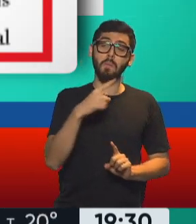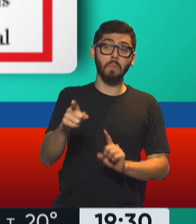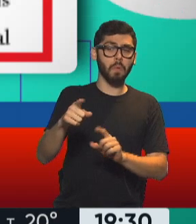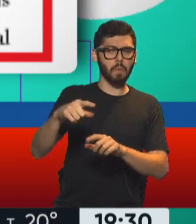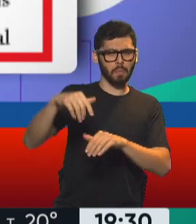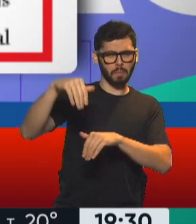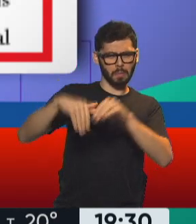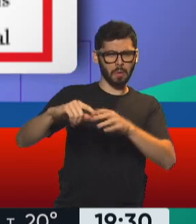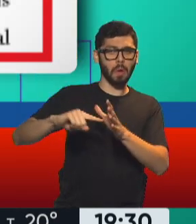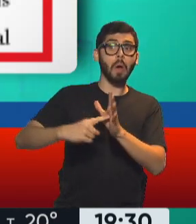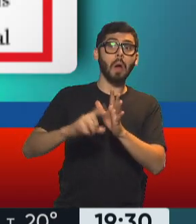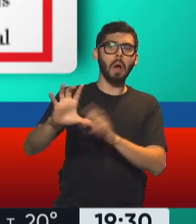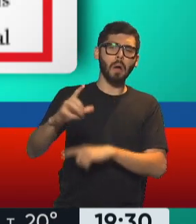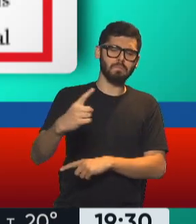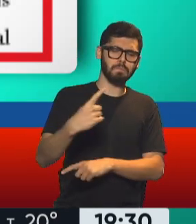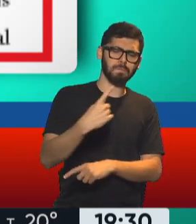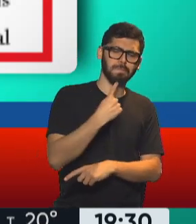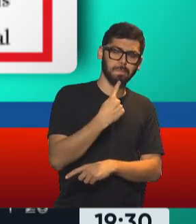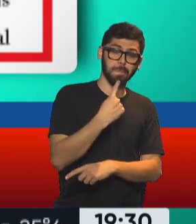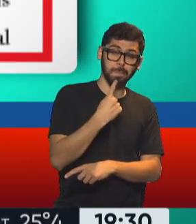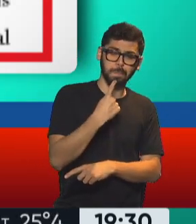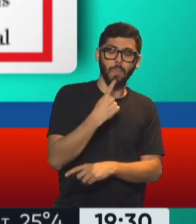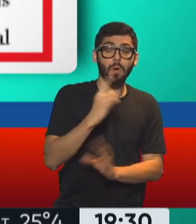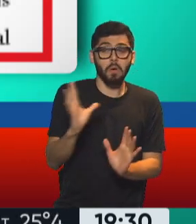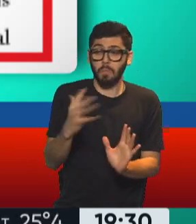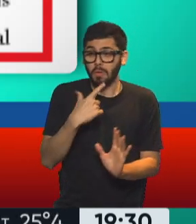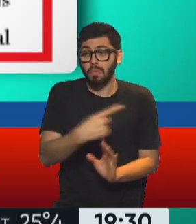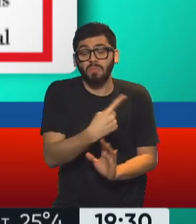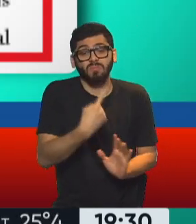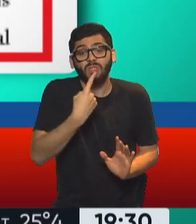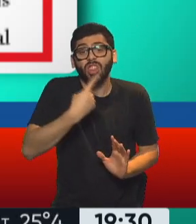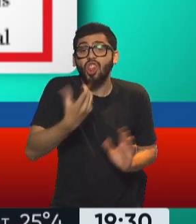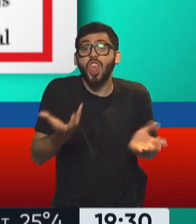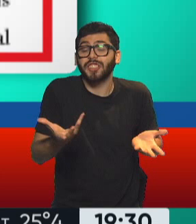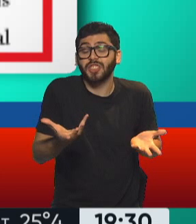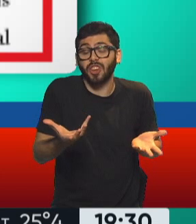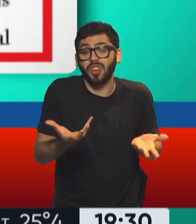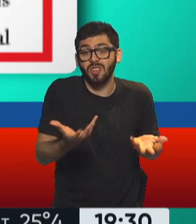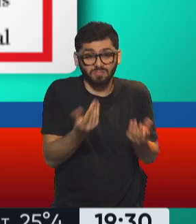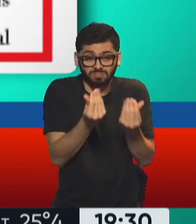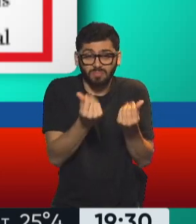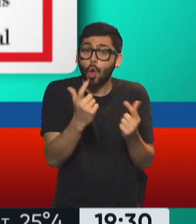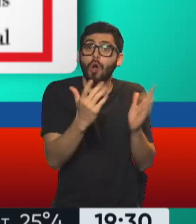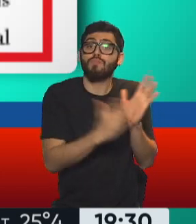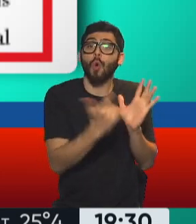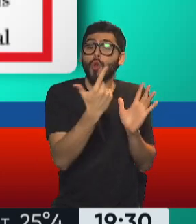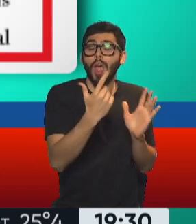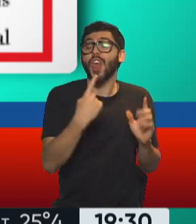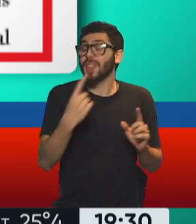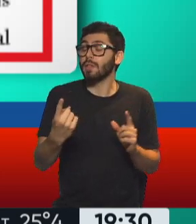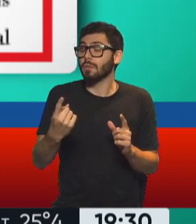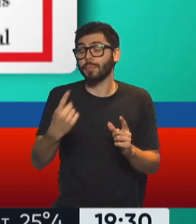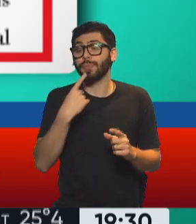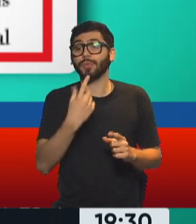elecciones en la provincia de Buenos Aires es infundada, pero como no alcanza con refutarlo, además le está diciendo, vengan todos a